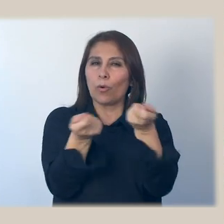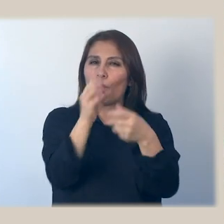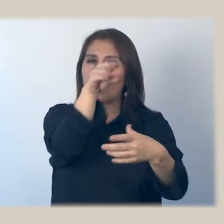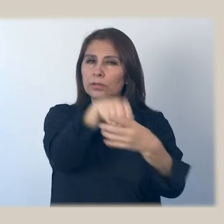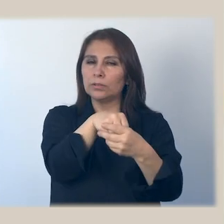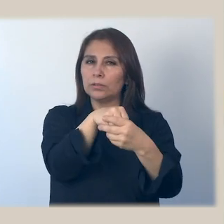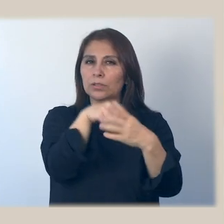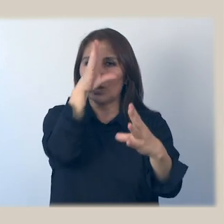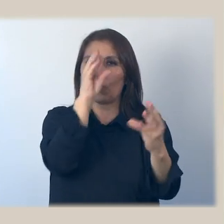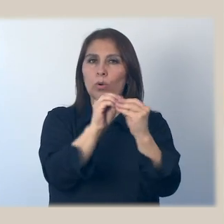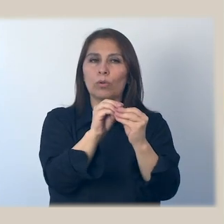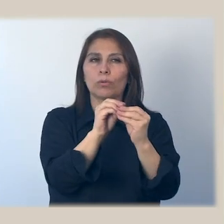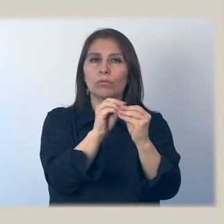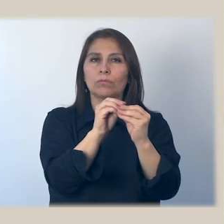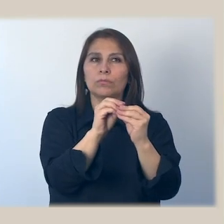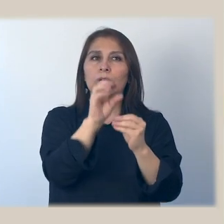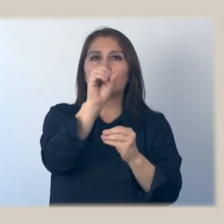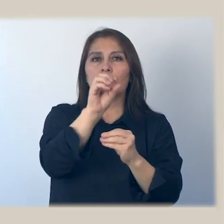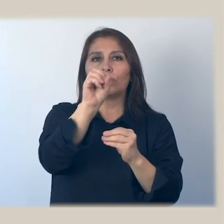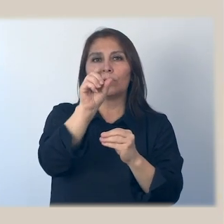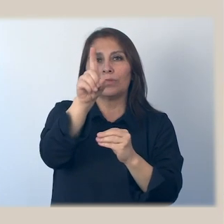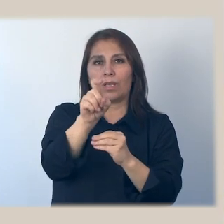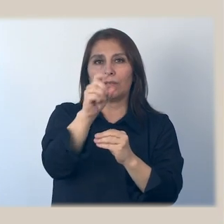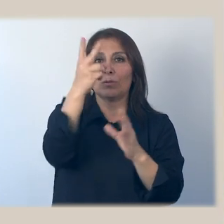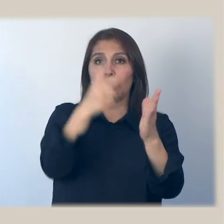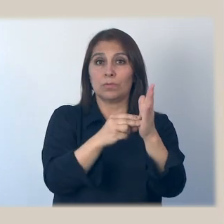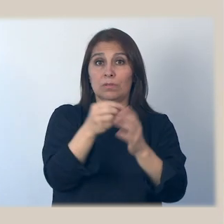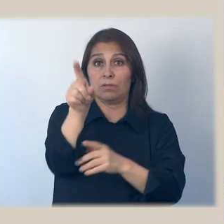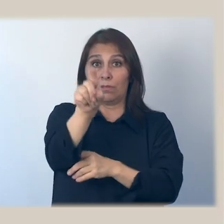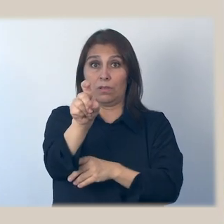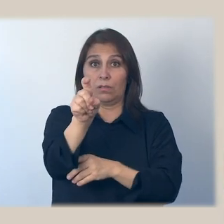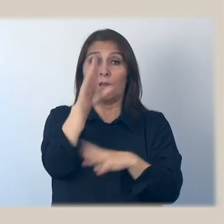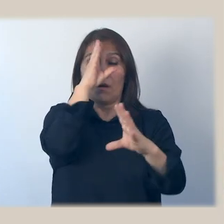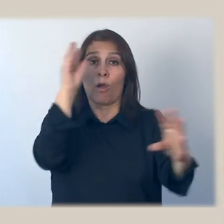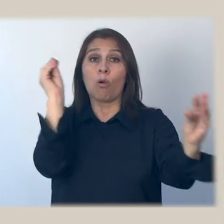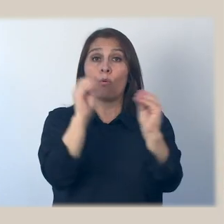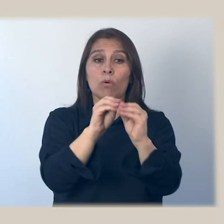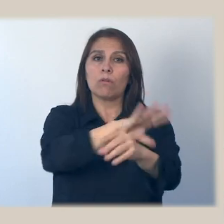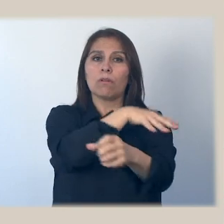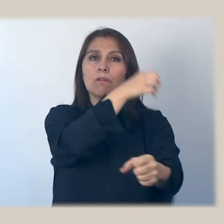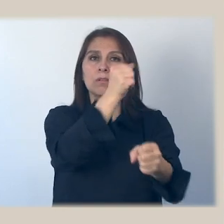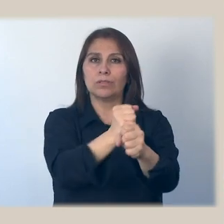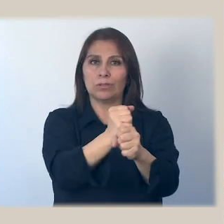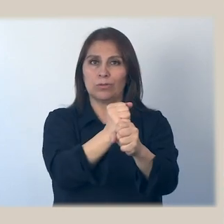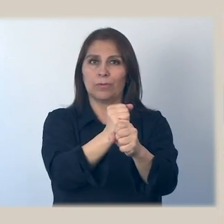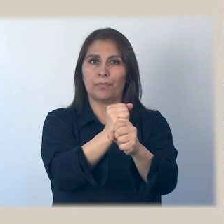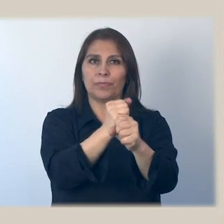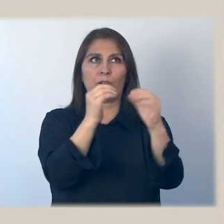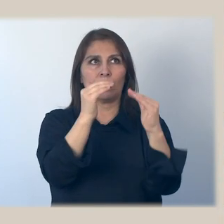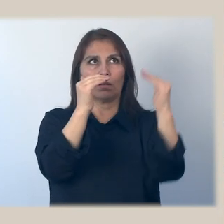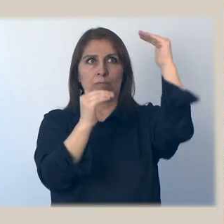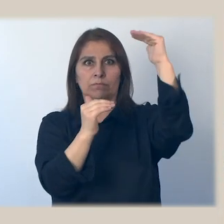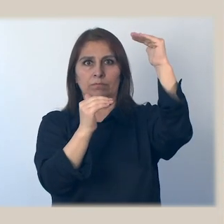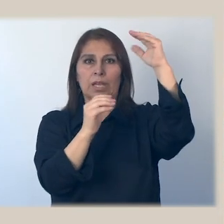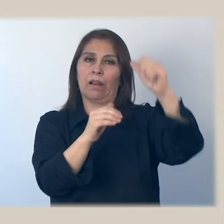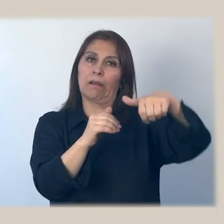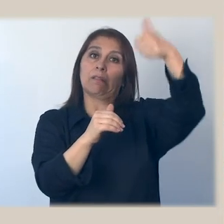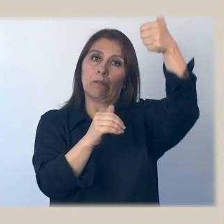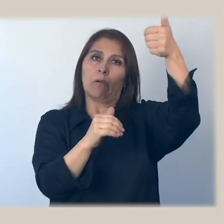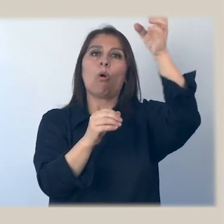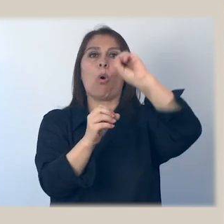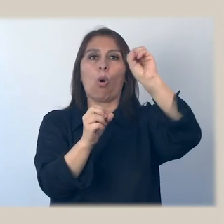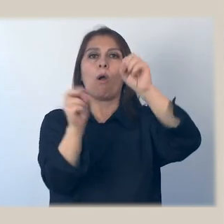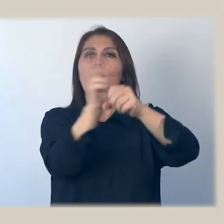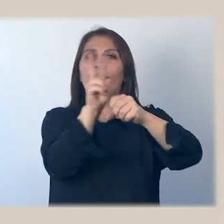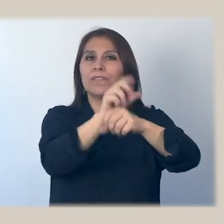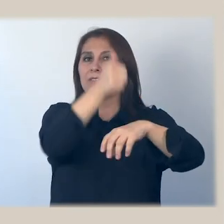Acuerdo 06 del 2006, se implementó el Acuerdo de Gestión y Evaluación entre el superior jerárquico, rector o vicerrector, y